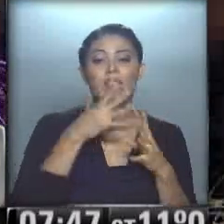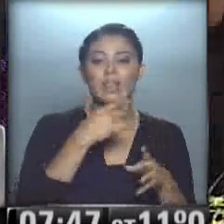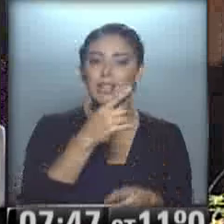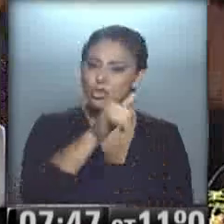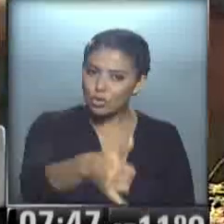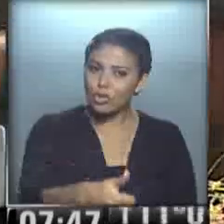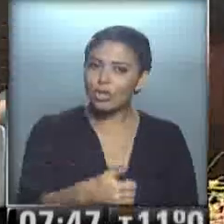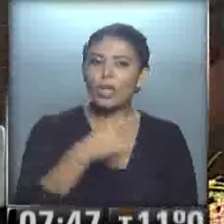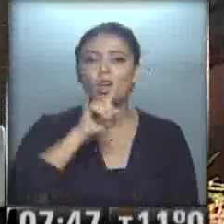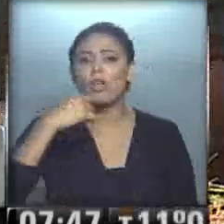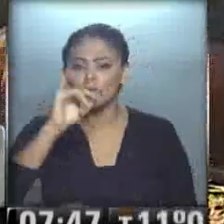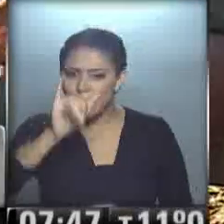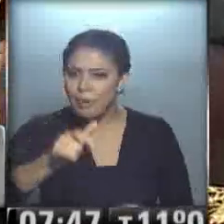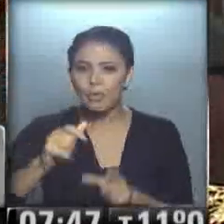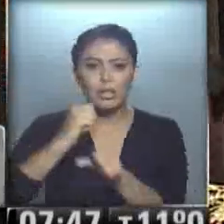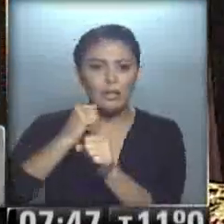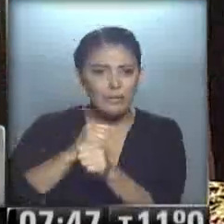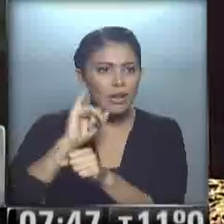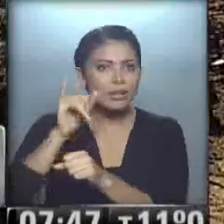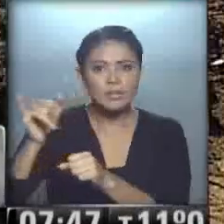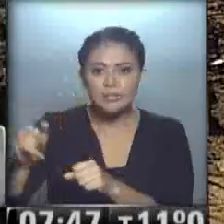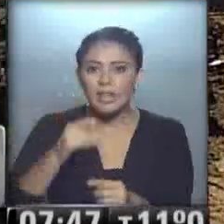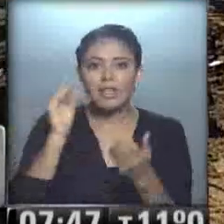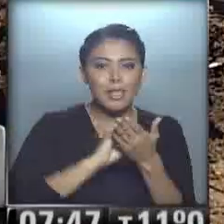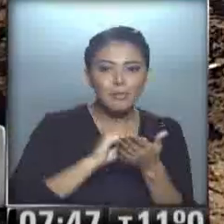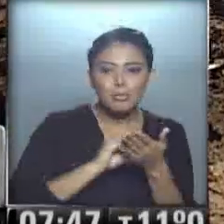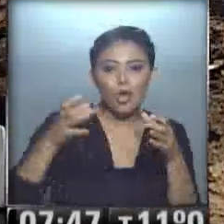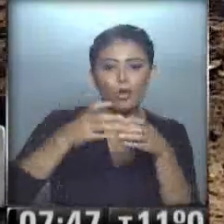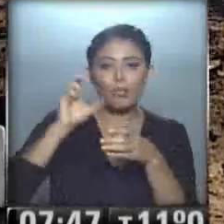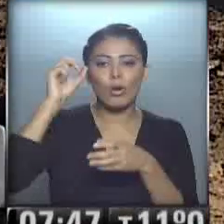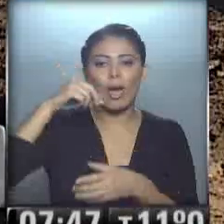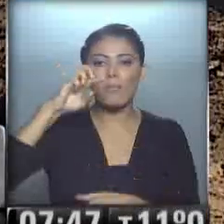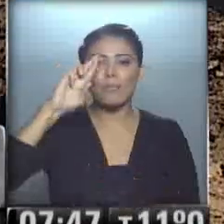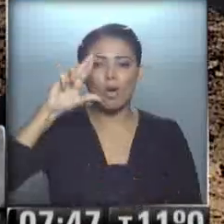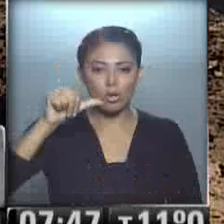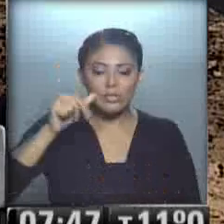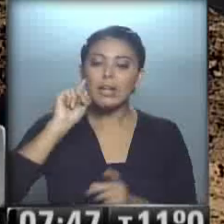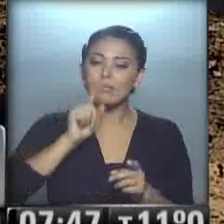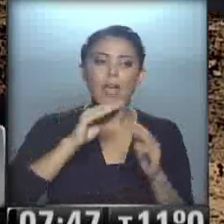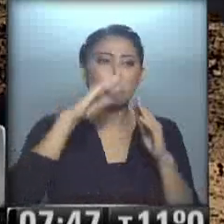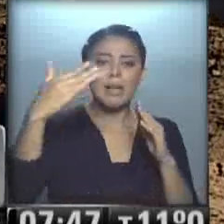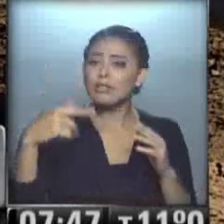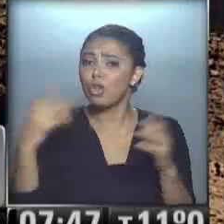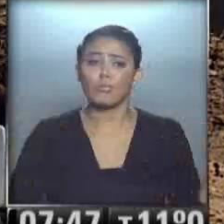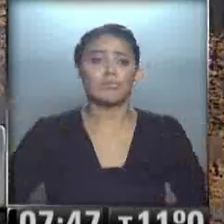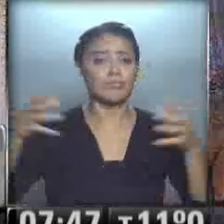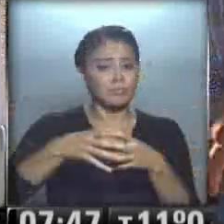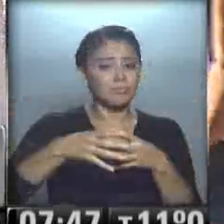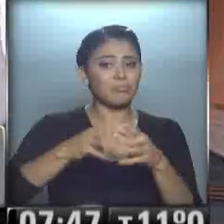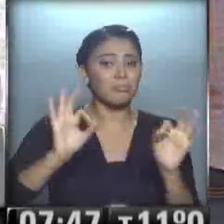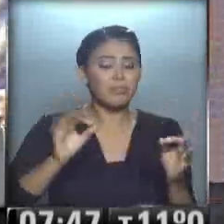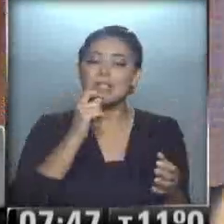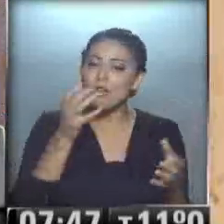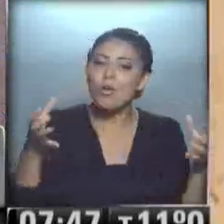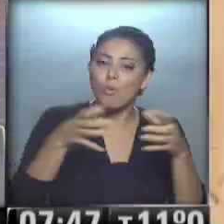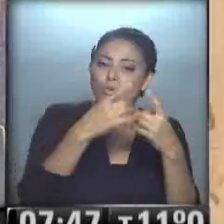General Milani también, los trabajadores y los diputados de la Cámpora que ya trabajaban acá, y los vecinos, y nos juntamos todos, y cuando uno